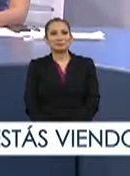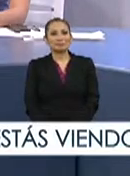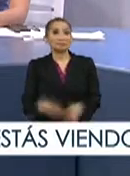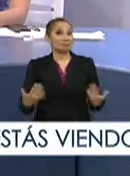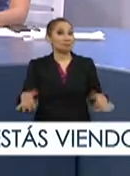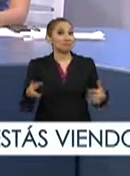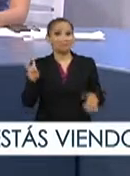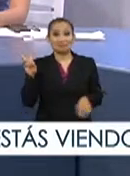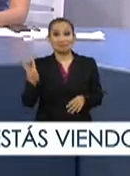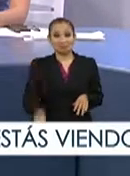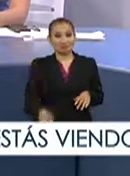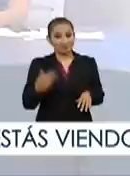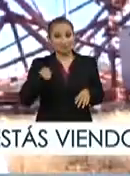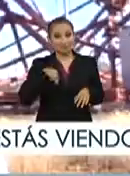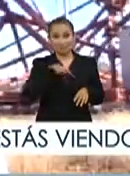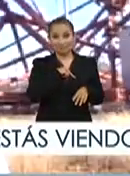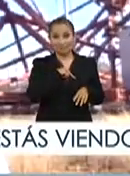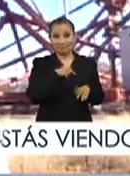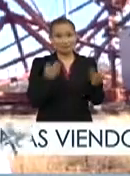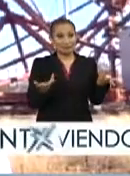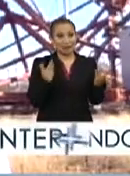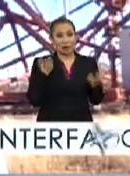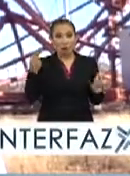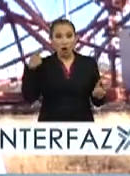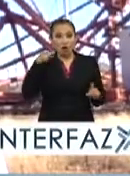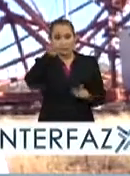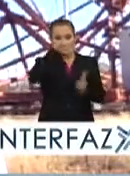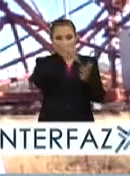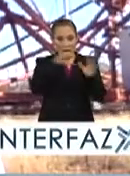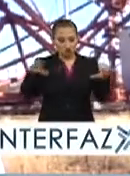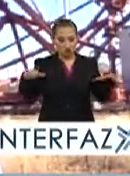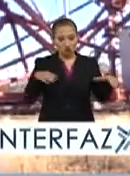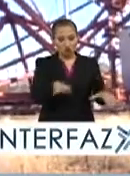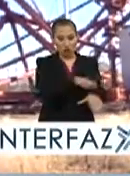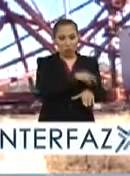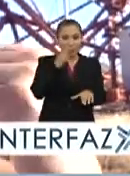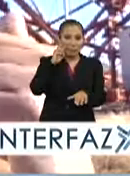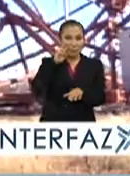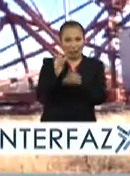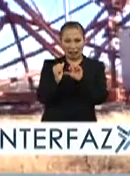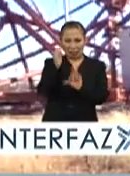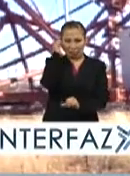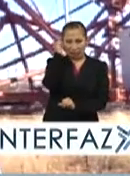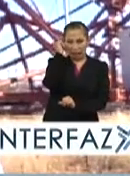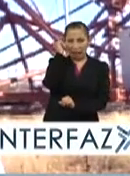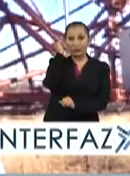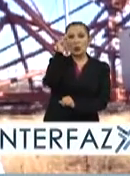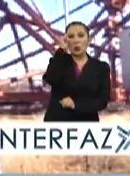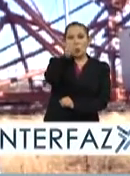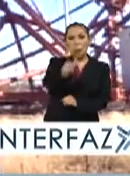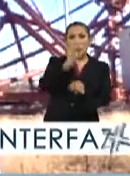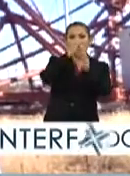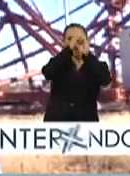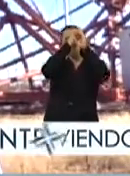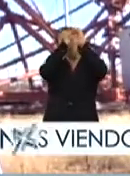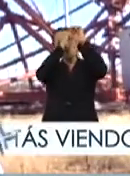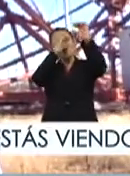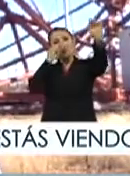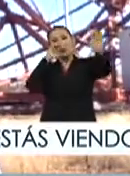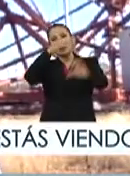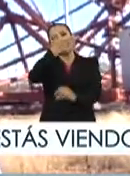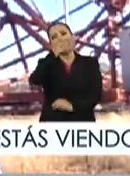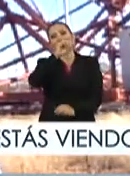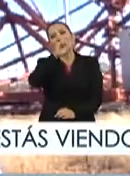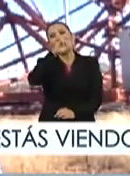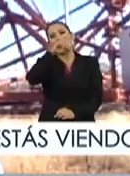Bueno, la verdad es que nosotros estamos en un centro de altas energías. Podéis ver justo al fondo un telescopio Cherenkov,